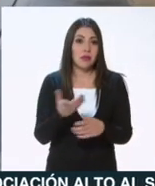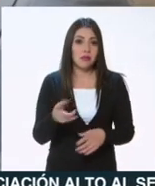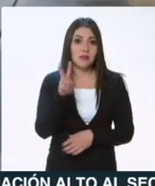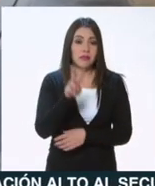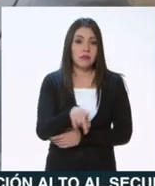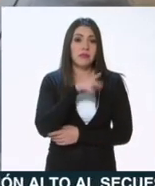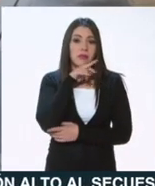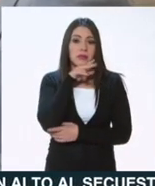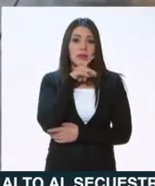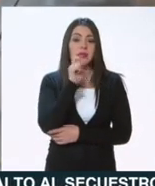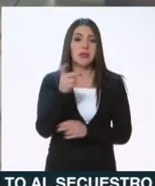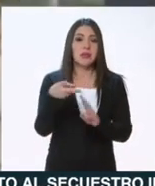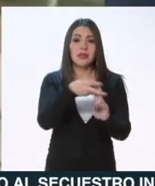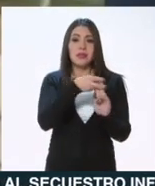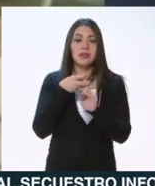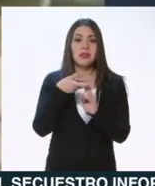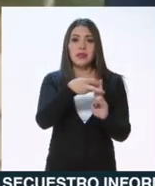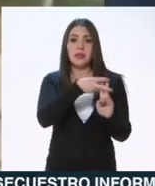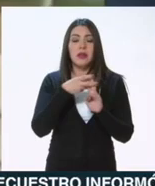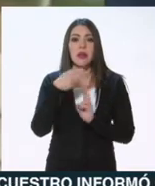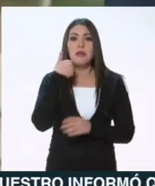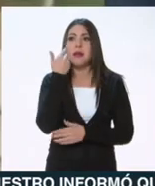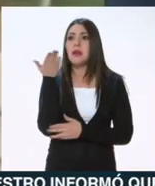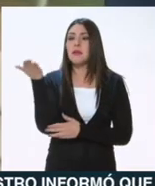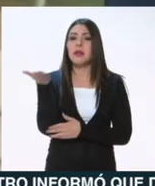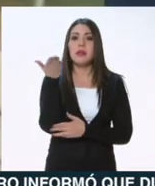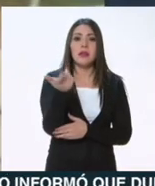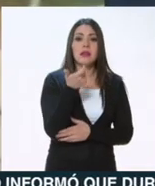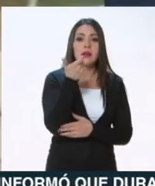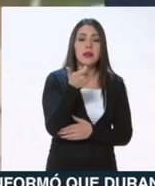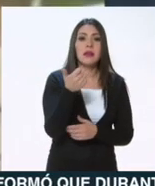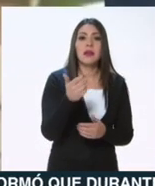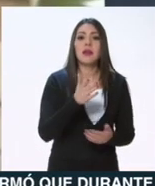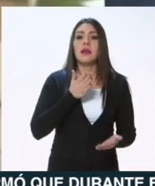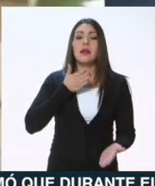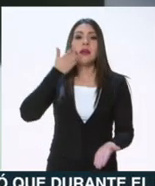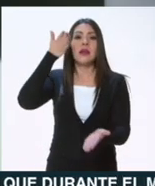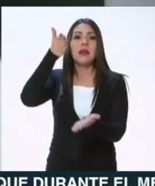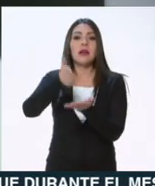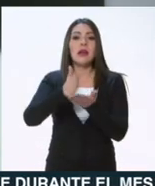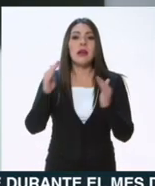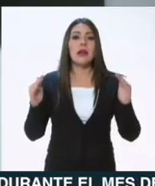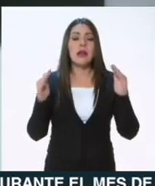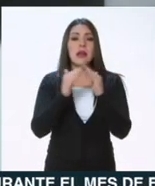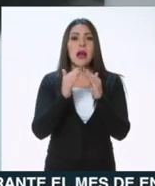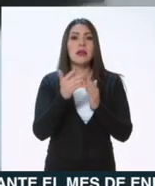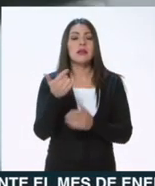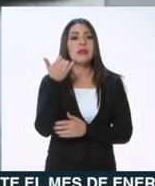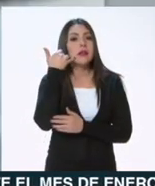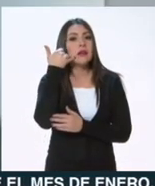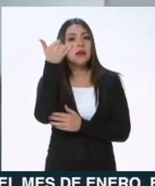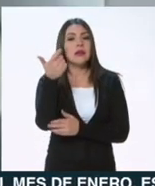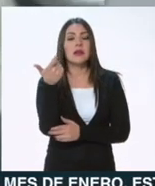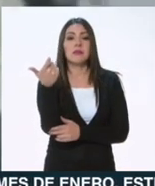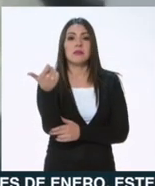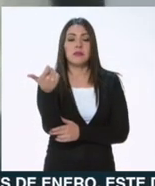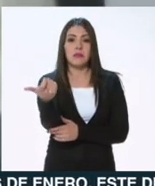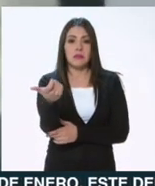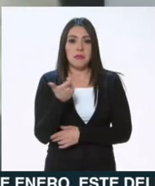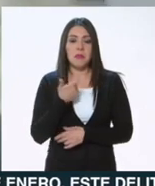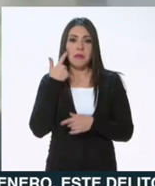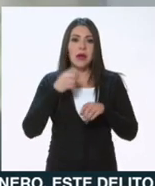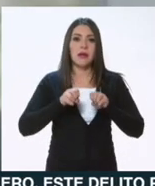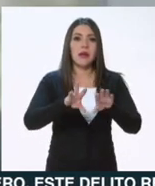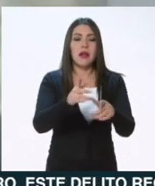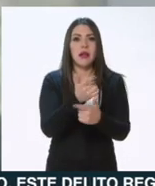estamos hablando de secuestros extorsivos en los que te llevan a una casa de seguridad y te piden dinero a cambio de la libertad de una